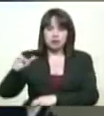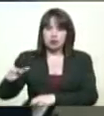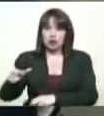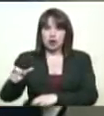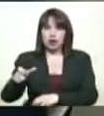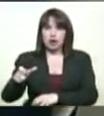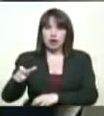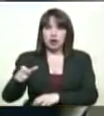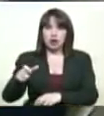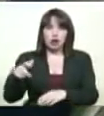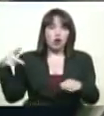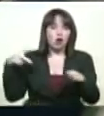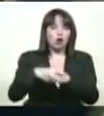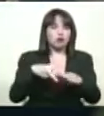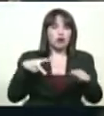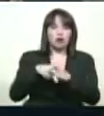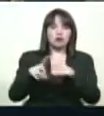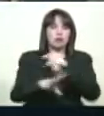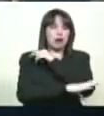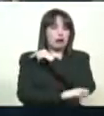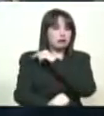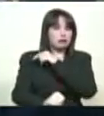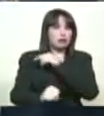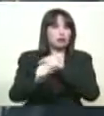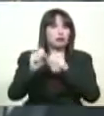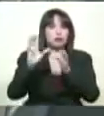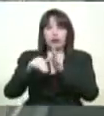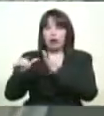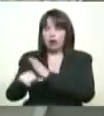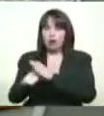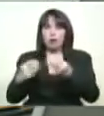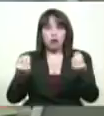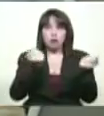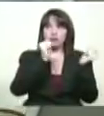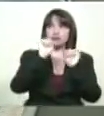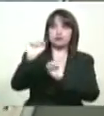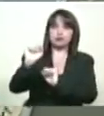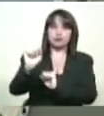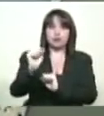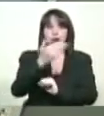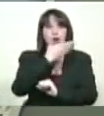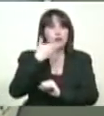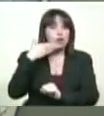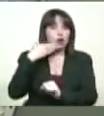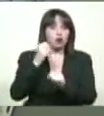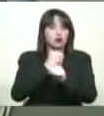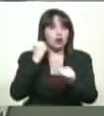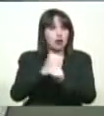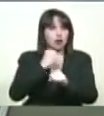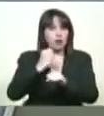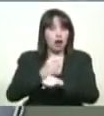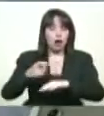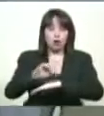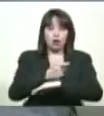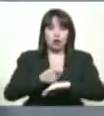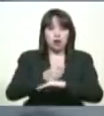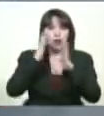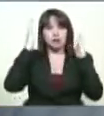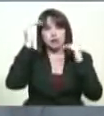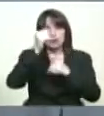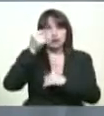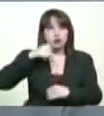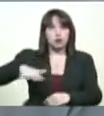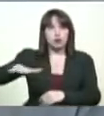criminalidad yo digo que el gran camino para la eficacia del gobierno la eficiencia de gobierno la atención de nuestro